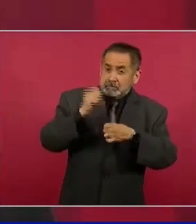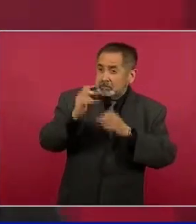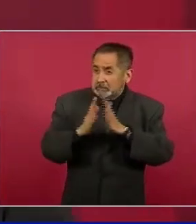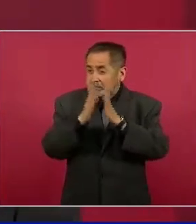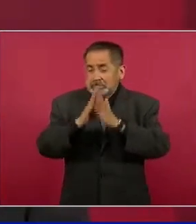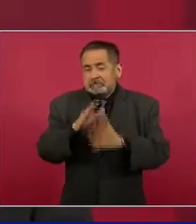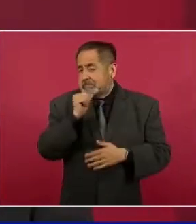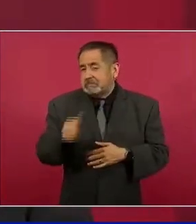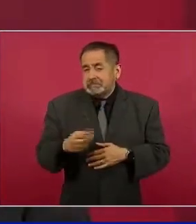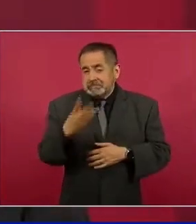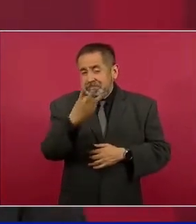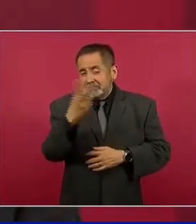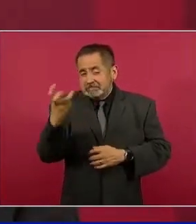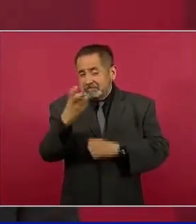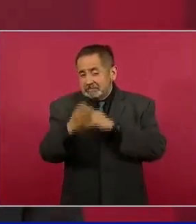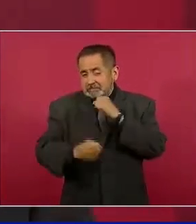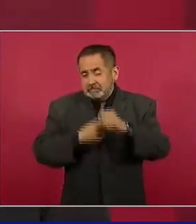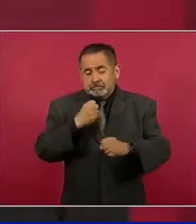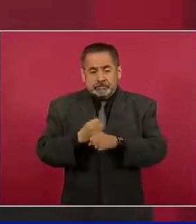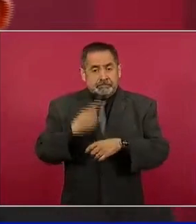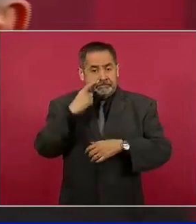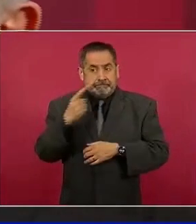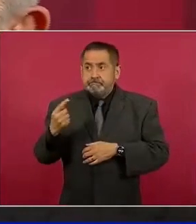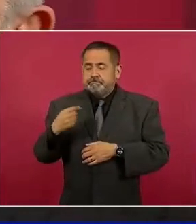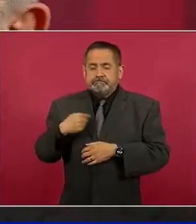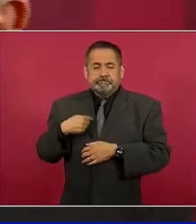Los virreyes nombraban